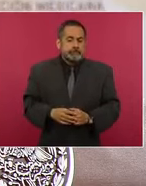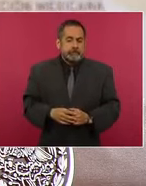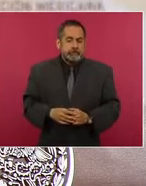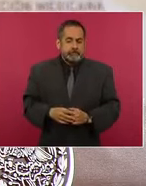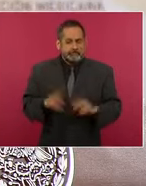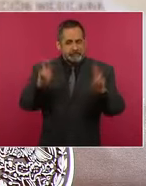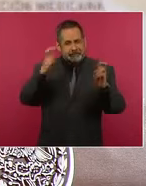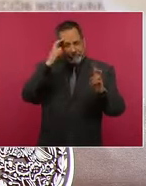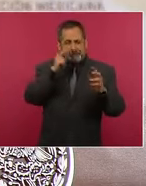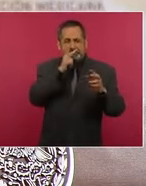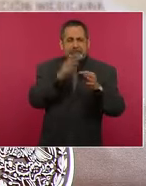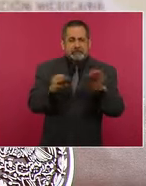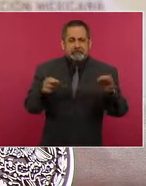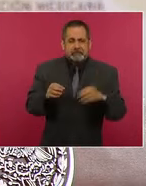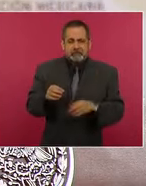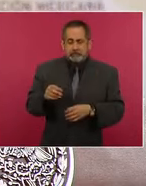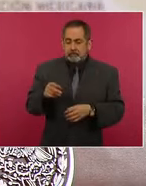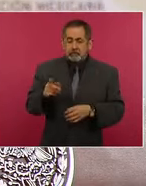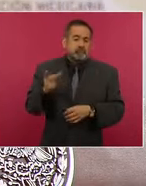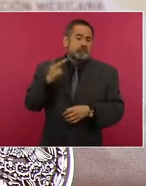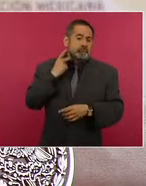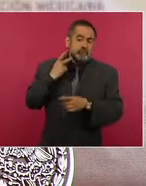político pobre,